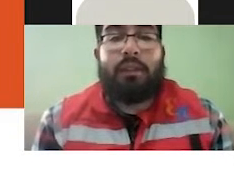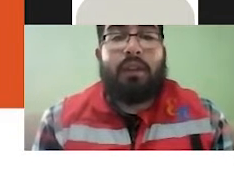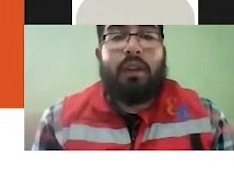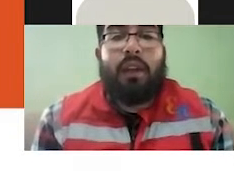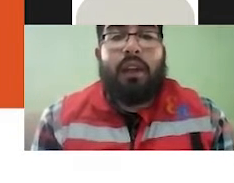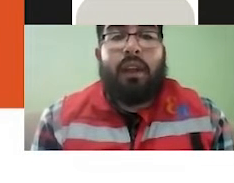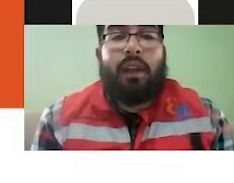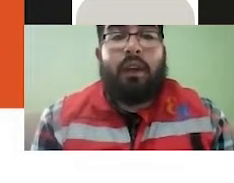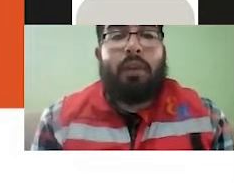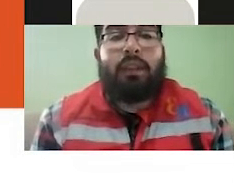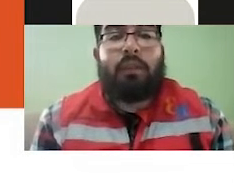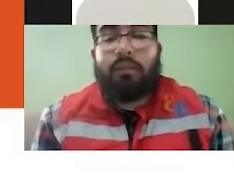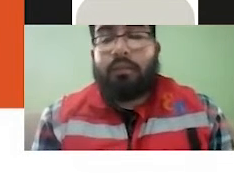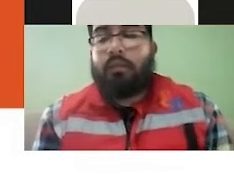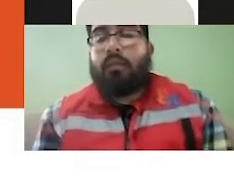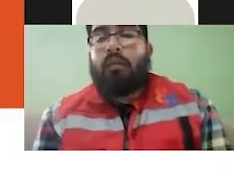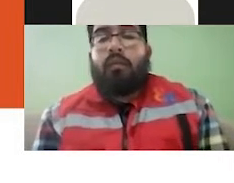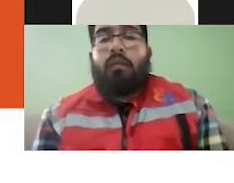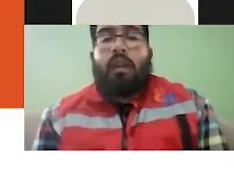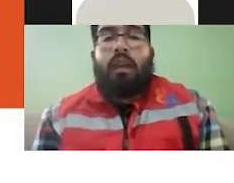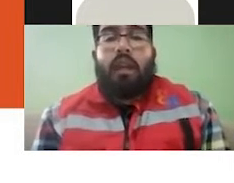edificio completo.